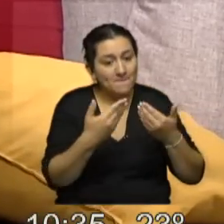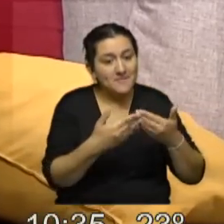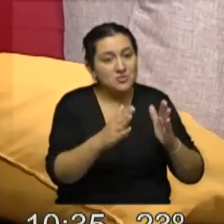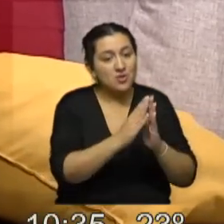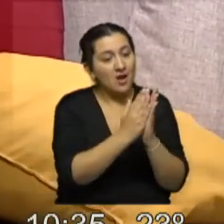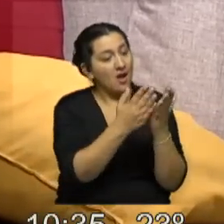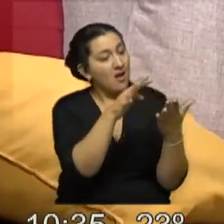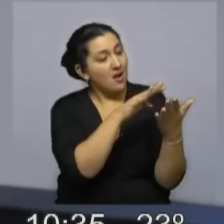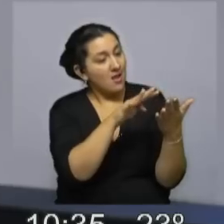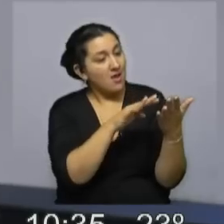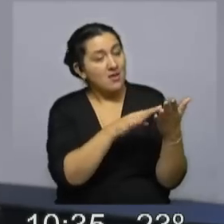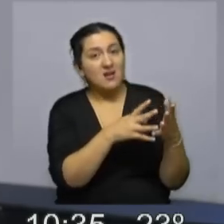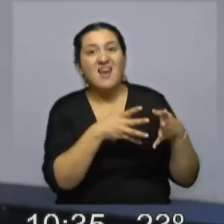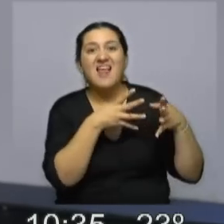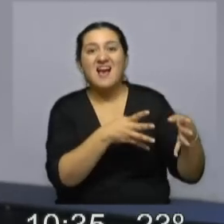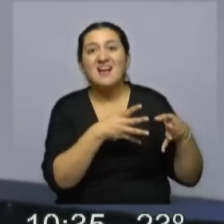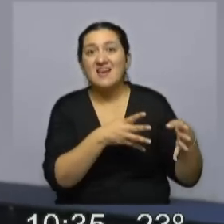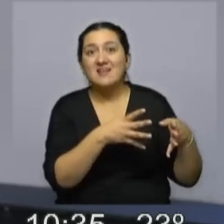de la mano de tolstoi